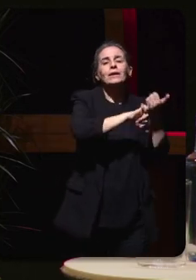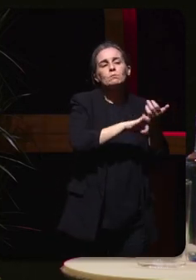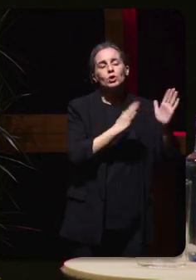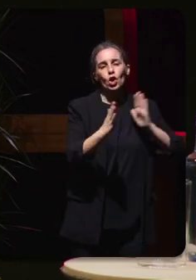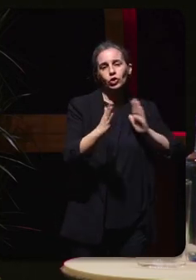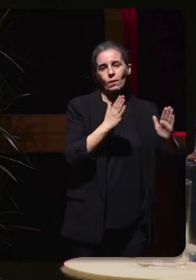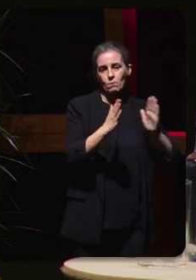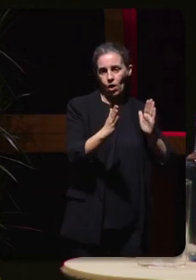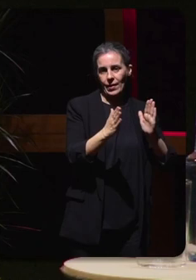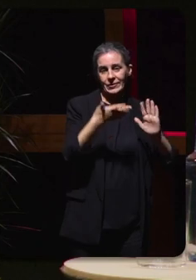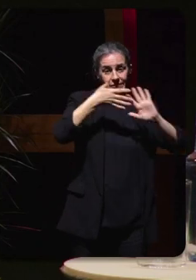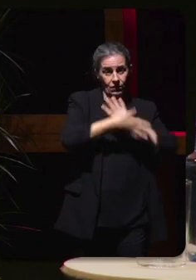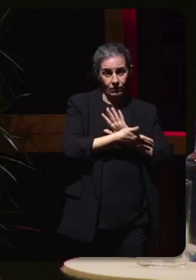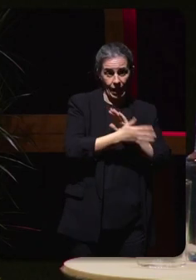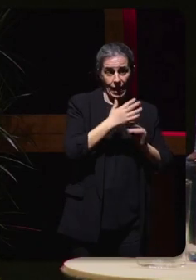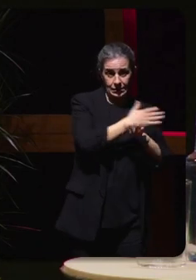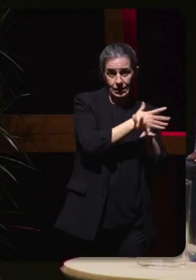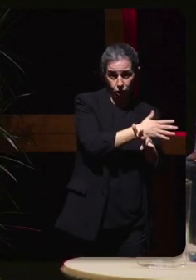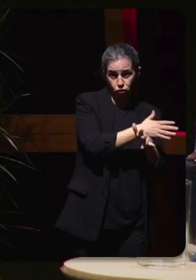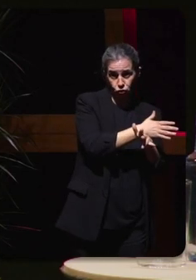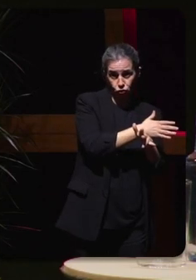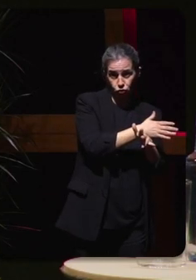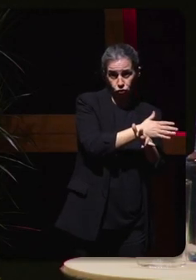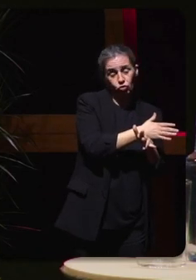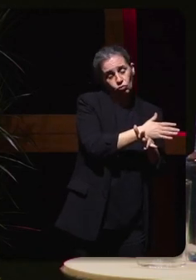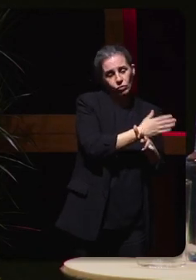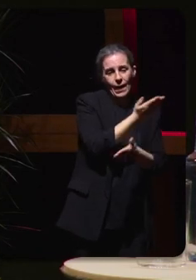que significa sexo a cambio de alimento para sus hijos.